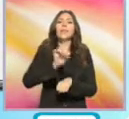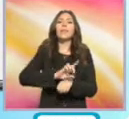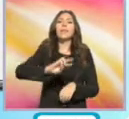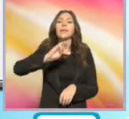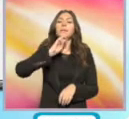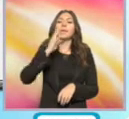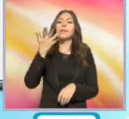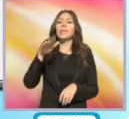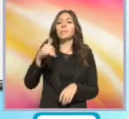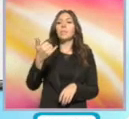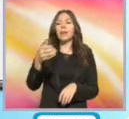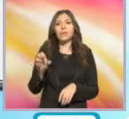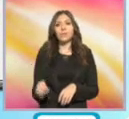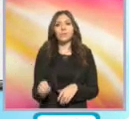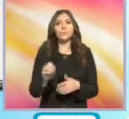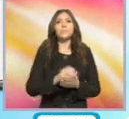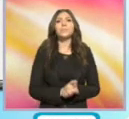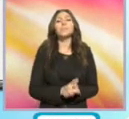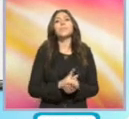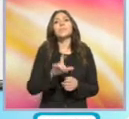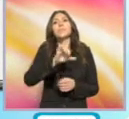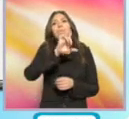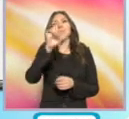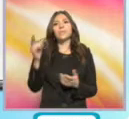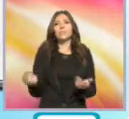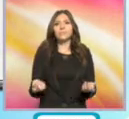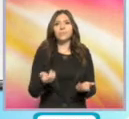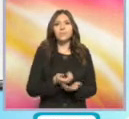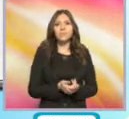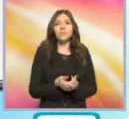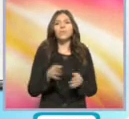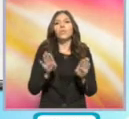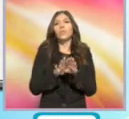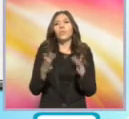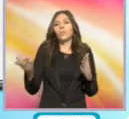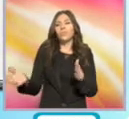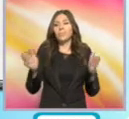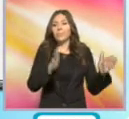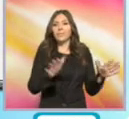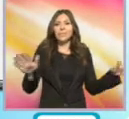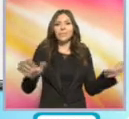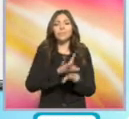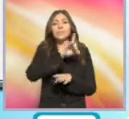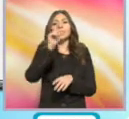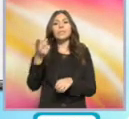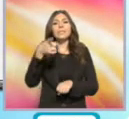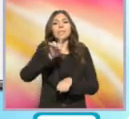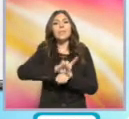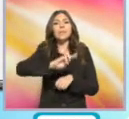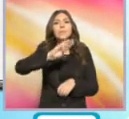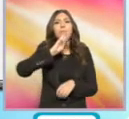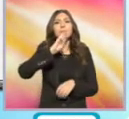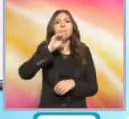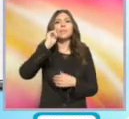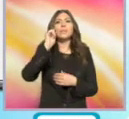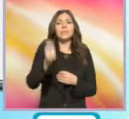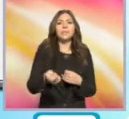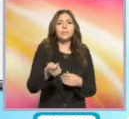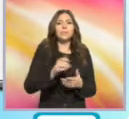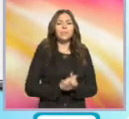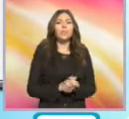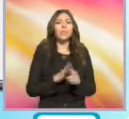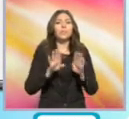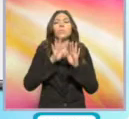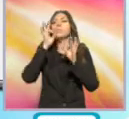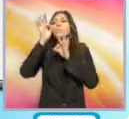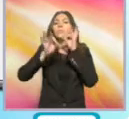de la Madre. Mira. Entonces, el Día de la Madre... O sea, ¿cómo? ¿Cómo? A ver, fue mira, eso? básicamente, el Día de la Madre es una